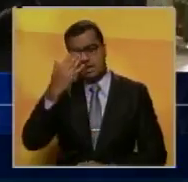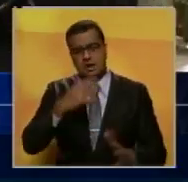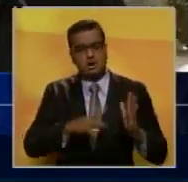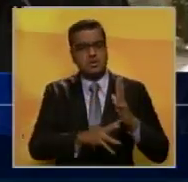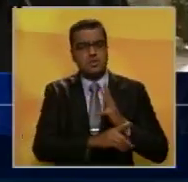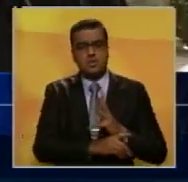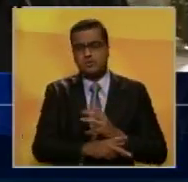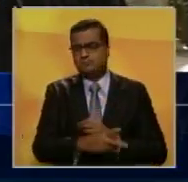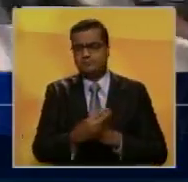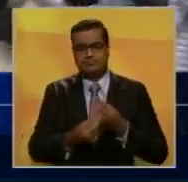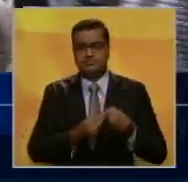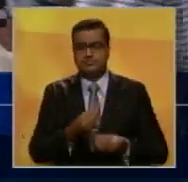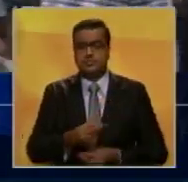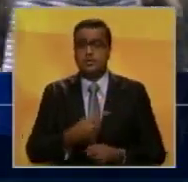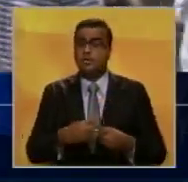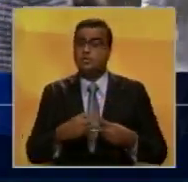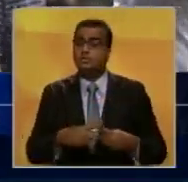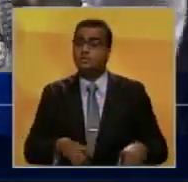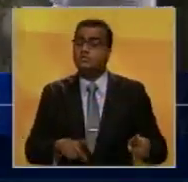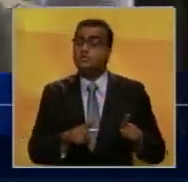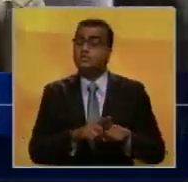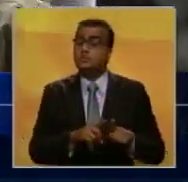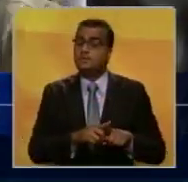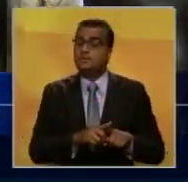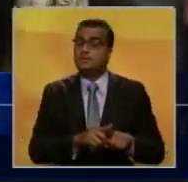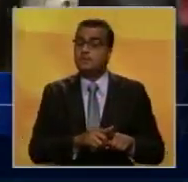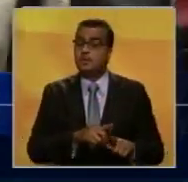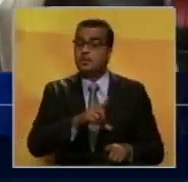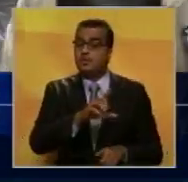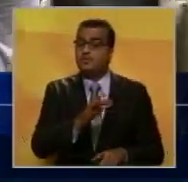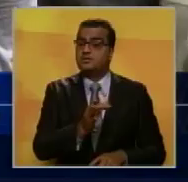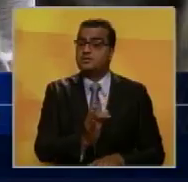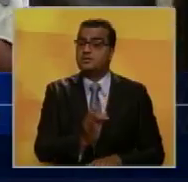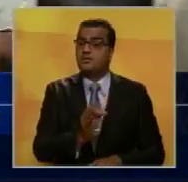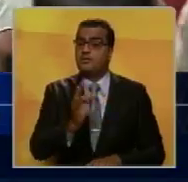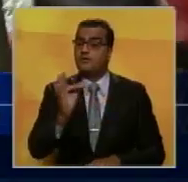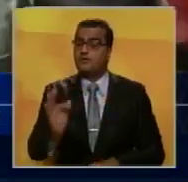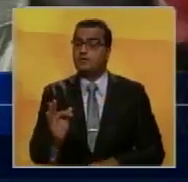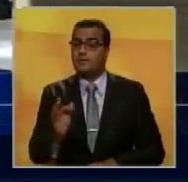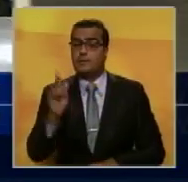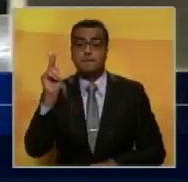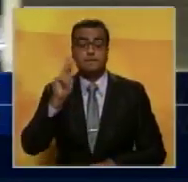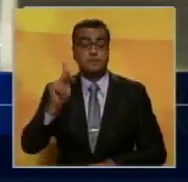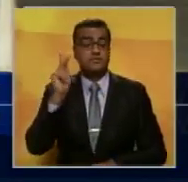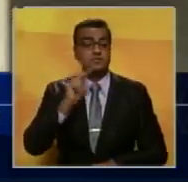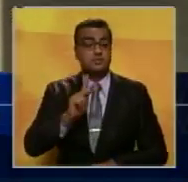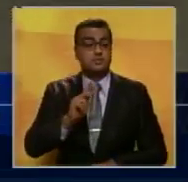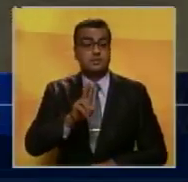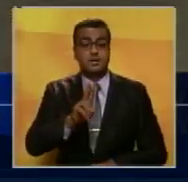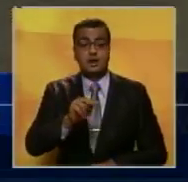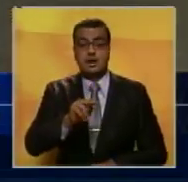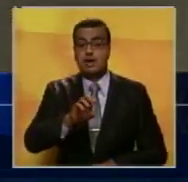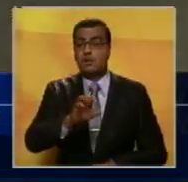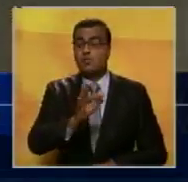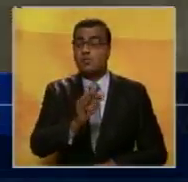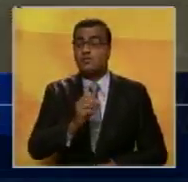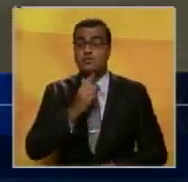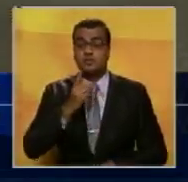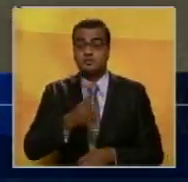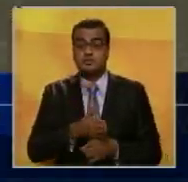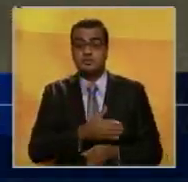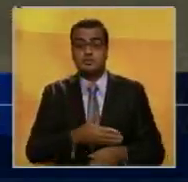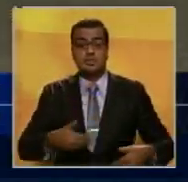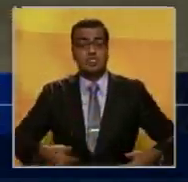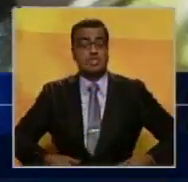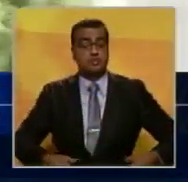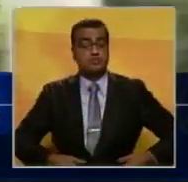como móvil del crimen. En otros sucesos, el ingeniero Luis Francisco Cedeño Fuente, profesor titular de la UNEFA, fue asesinado tras un intento